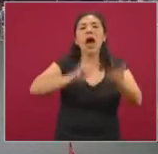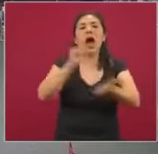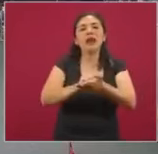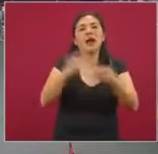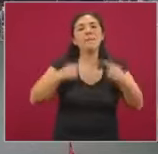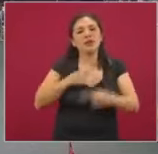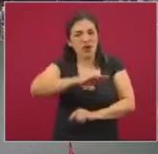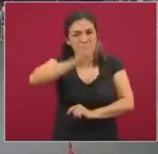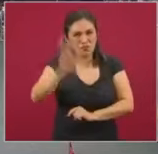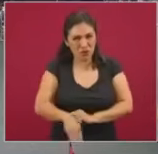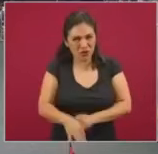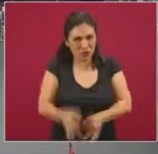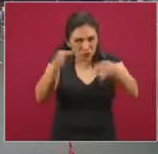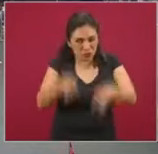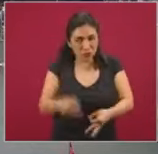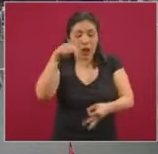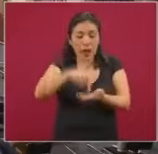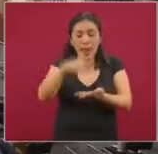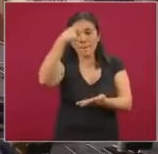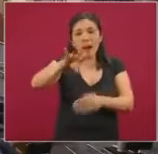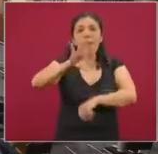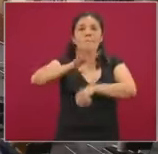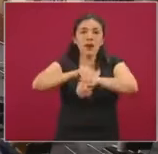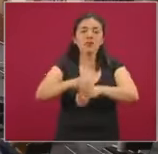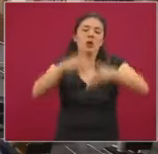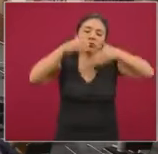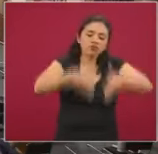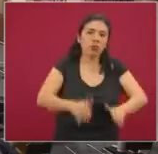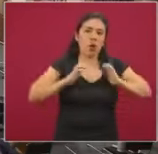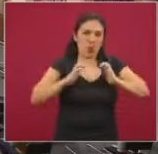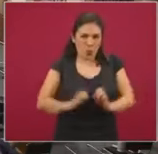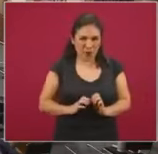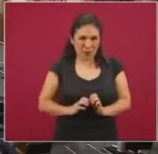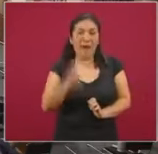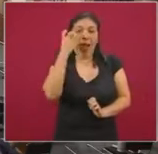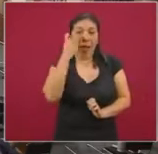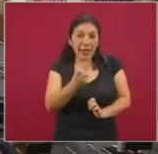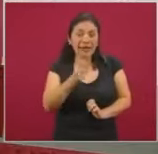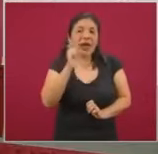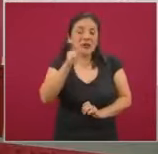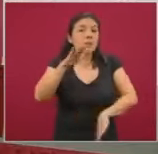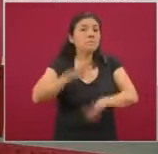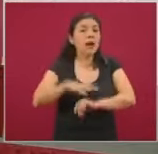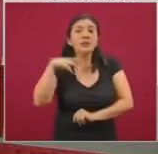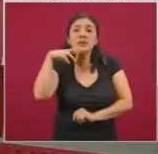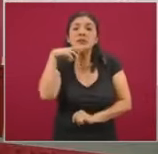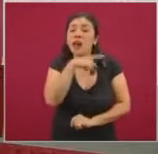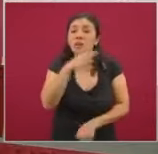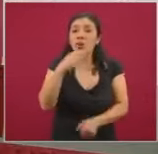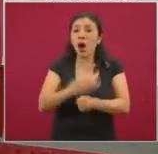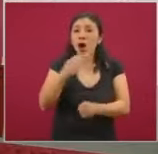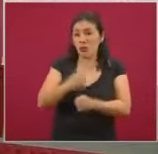defunción y por lo tanto el permiso de inhumación. Y este es el momento tal vez más rápido que